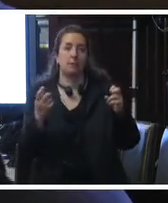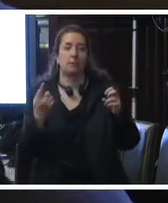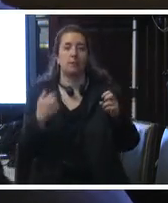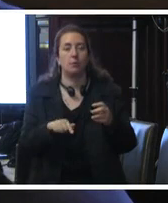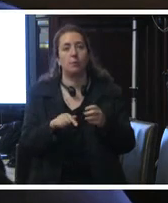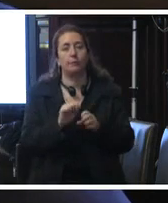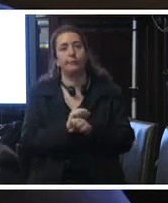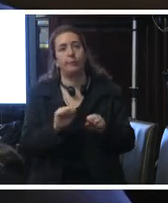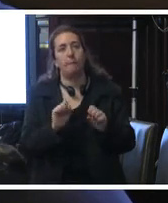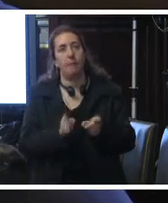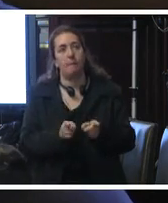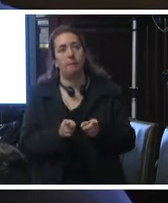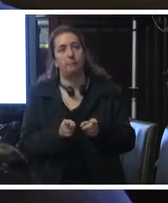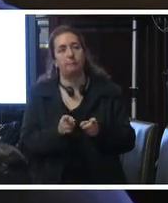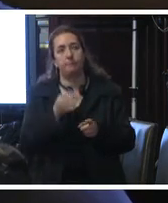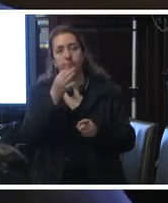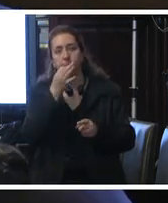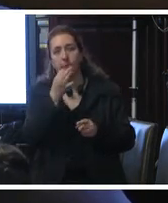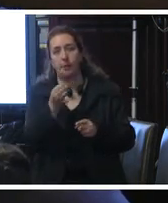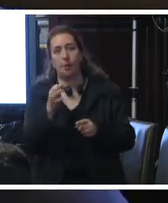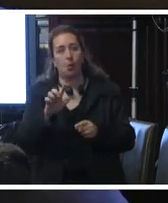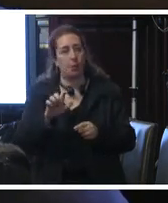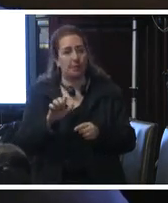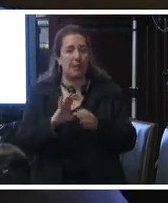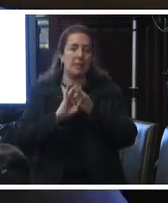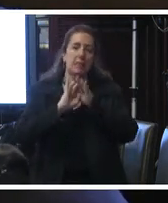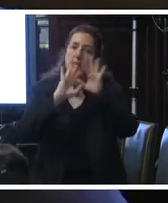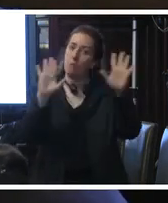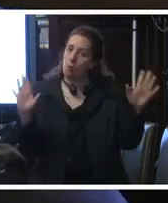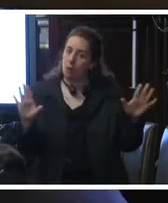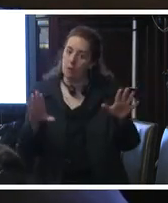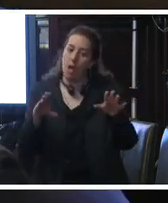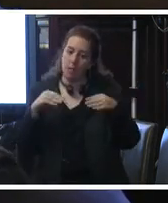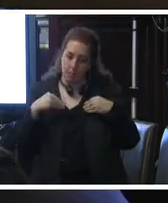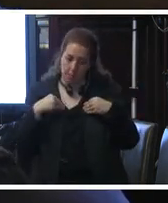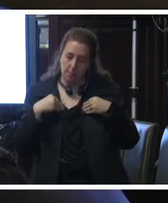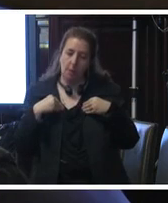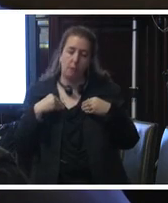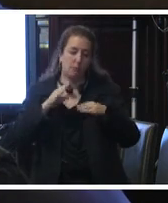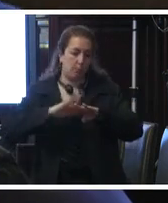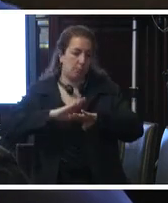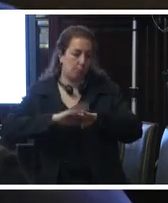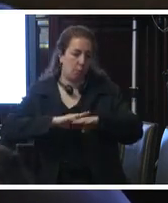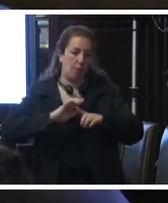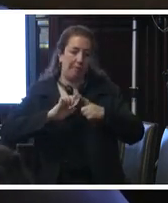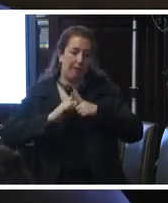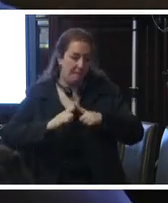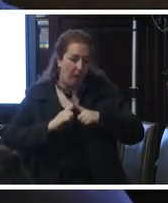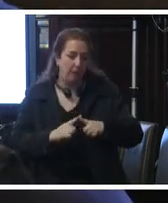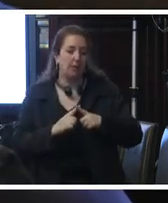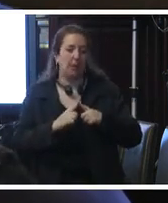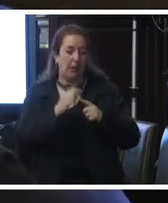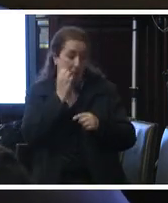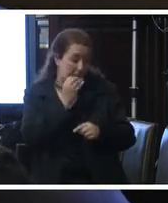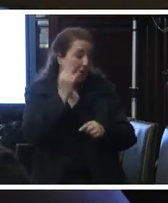bueno, distinguir que obviamente la democracia admite un espacio de debate, de crítica, pero no una